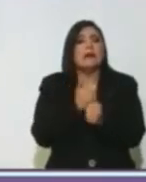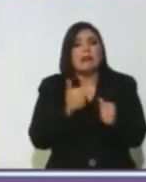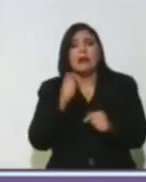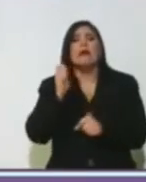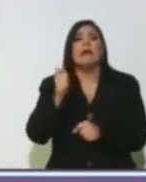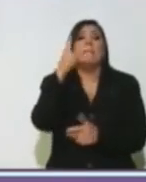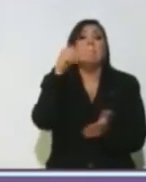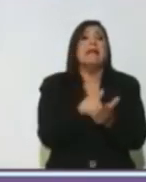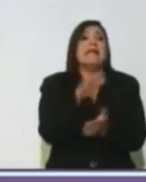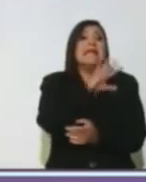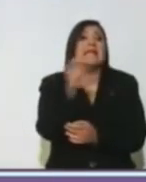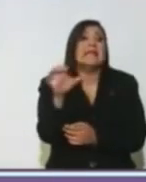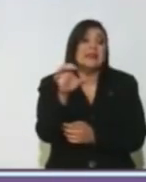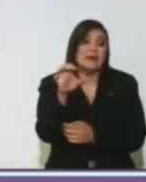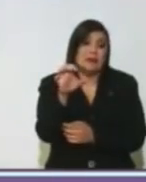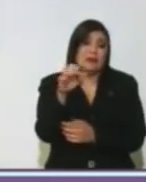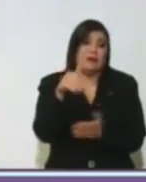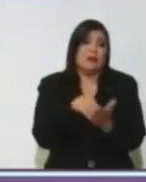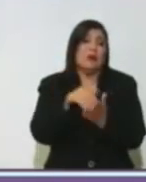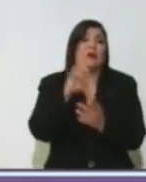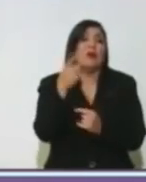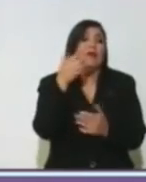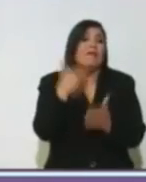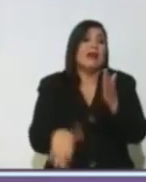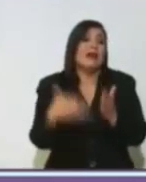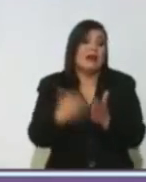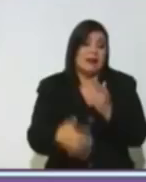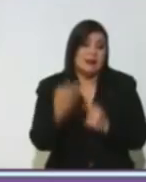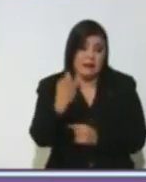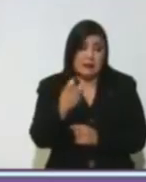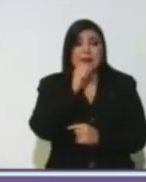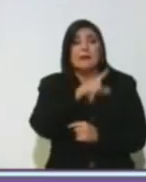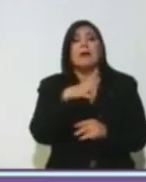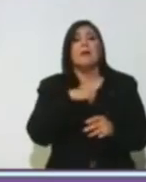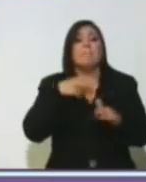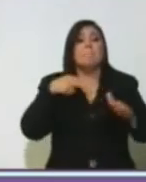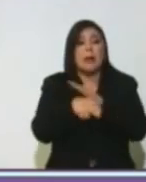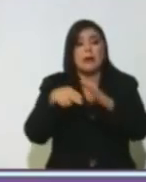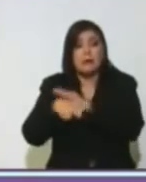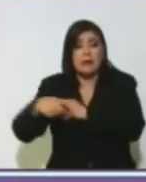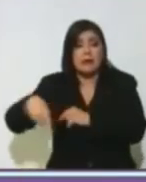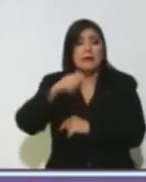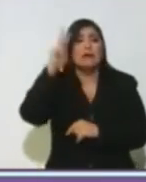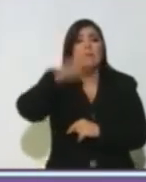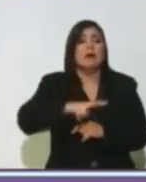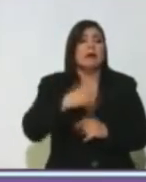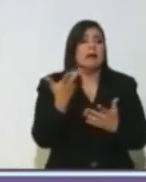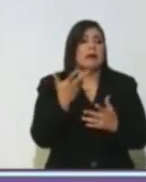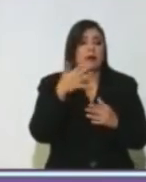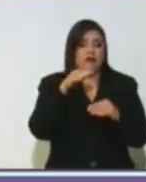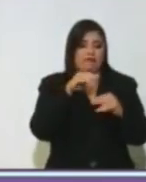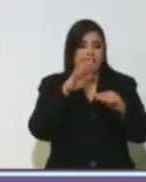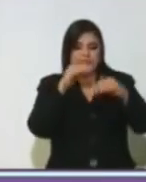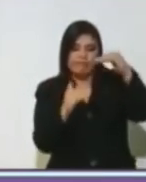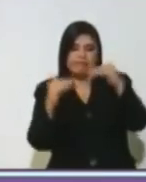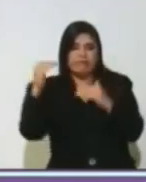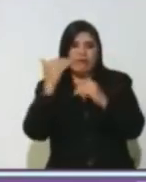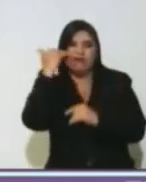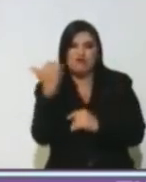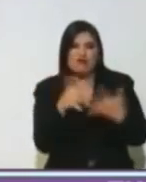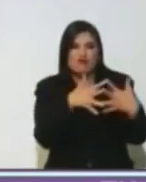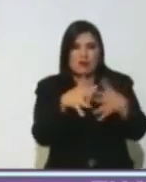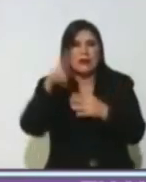1500 millones de dólares las vías del metro están desniveladas no se ha dado mantenimiento